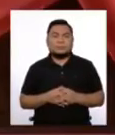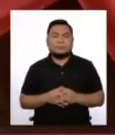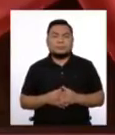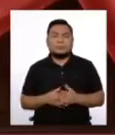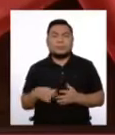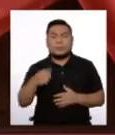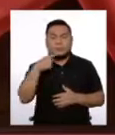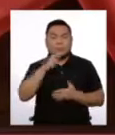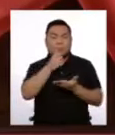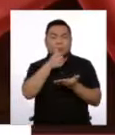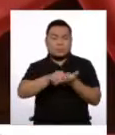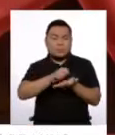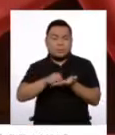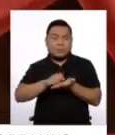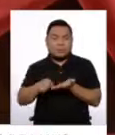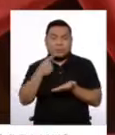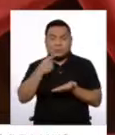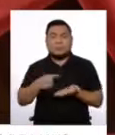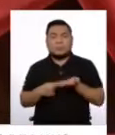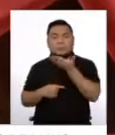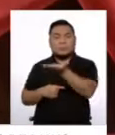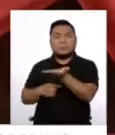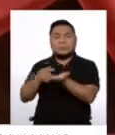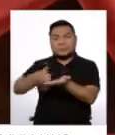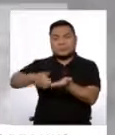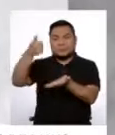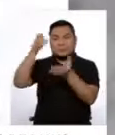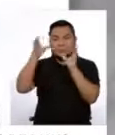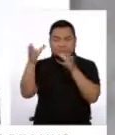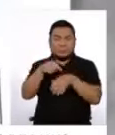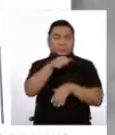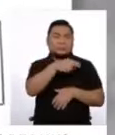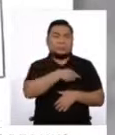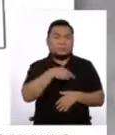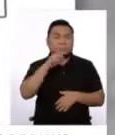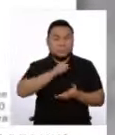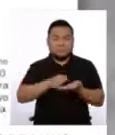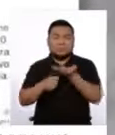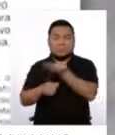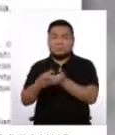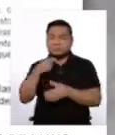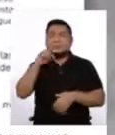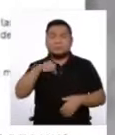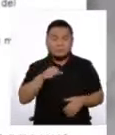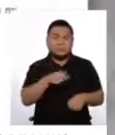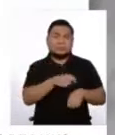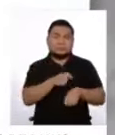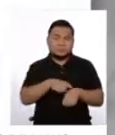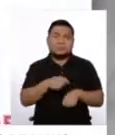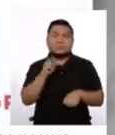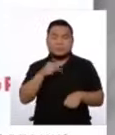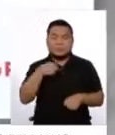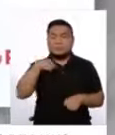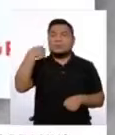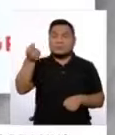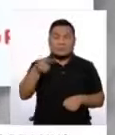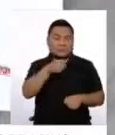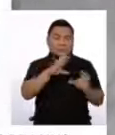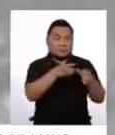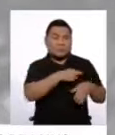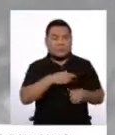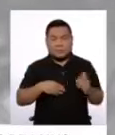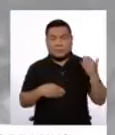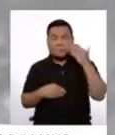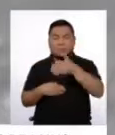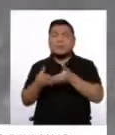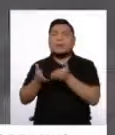El oficio es dirigido al presidente del Congreso, Manuel Merino. Se confirma la fecha y la hora en la que finalmente el gabinete buscará el voto